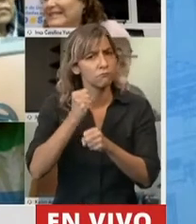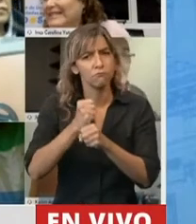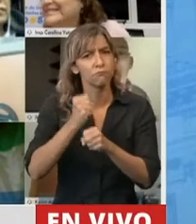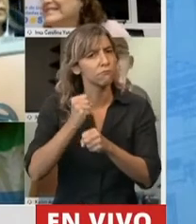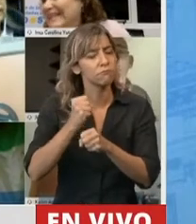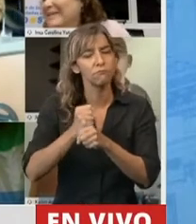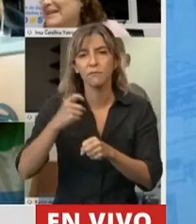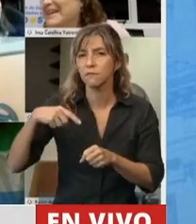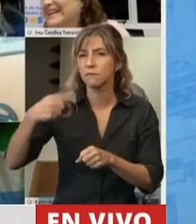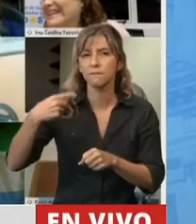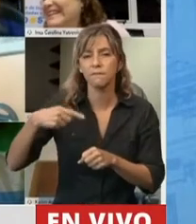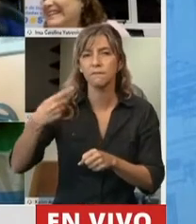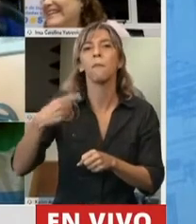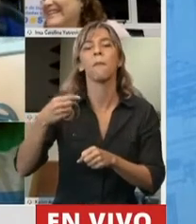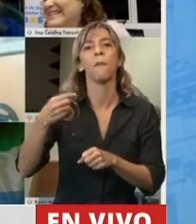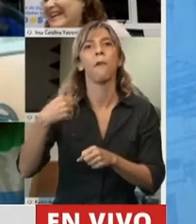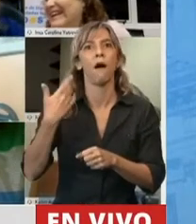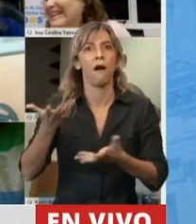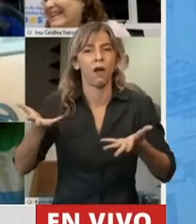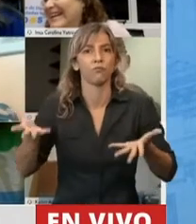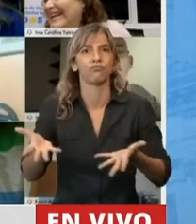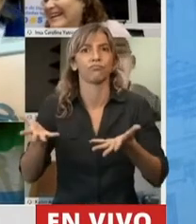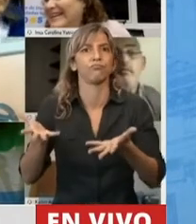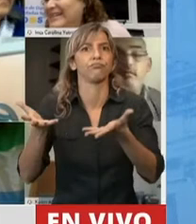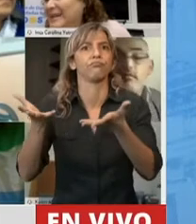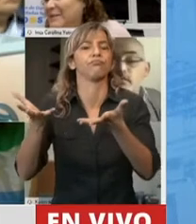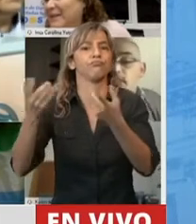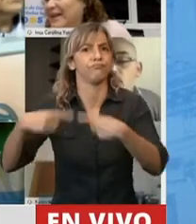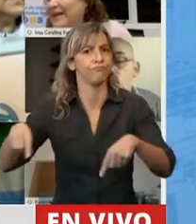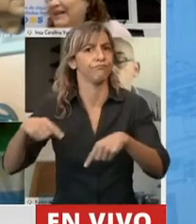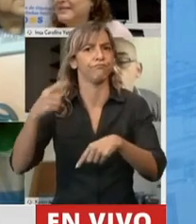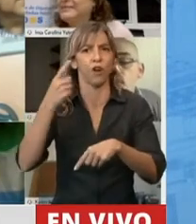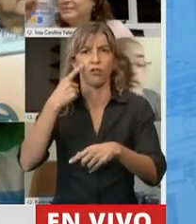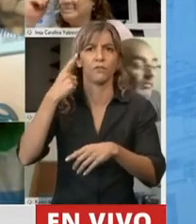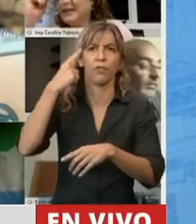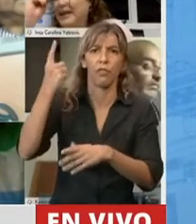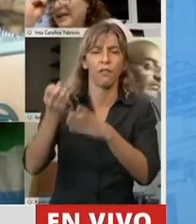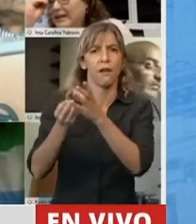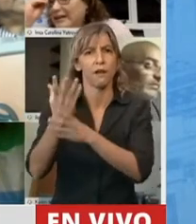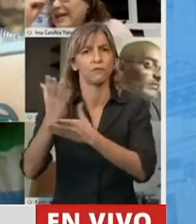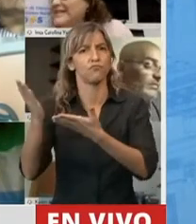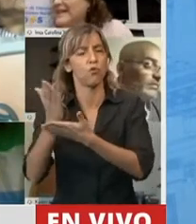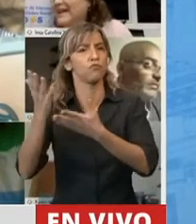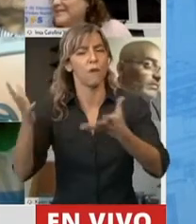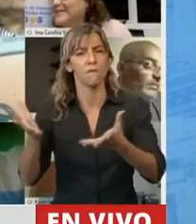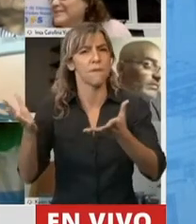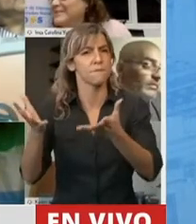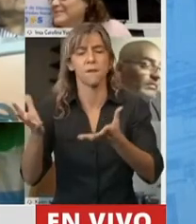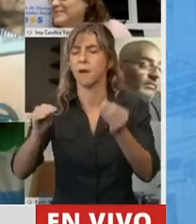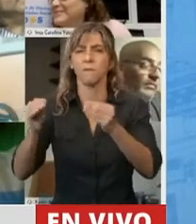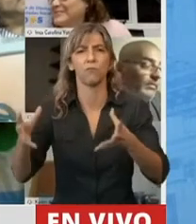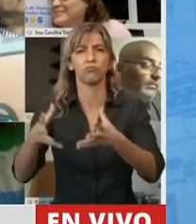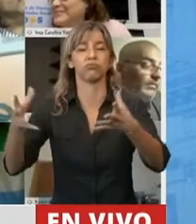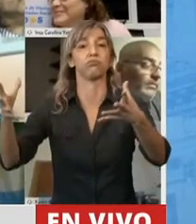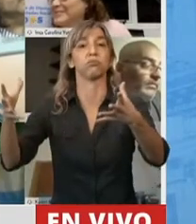perseverantemente para incentivar el impulso del conocimiento como motor y camino. En consecuencia, vemos positivo